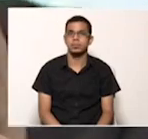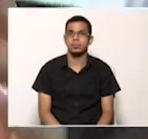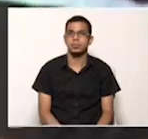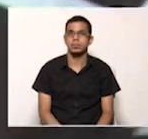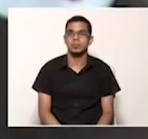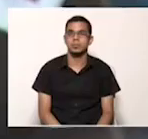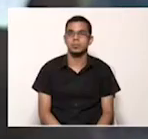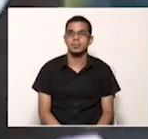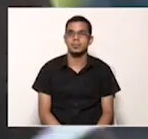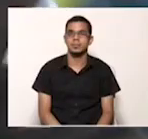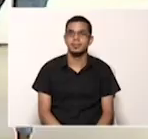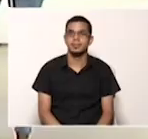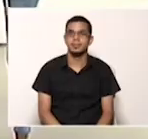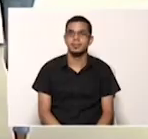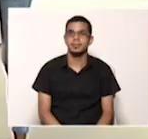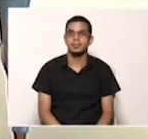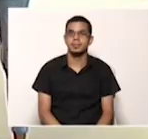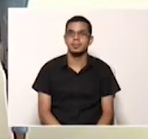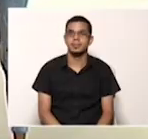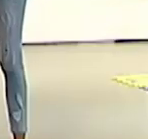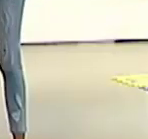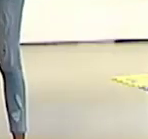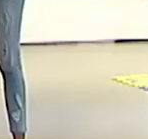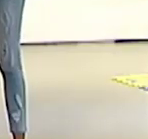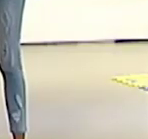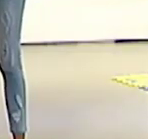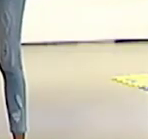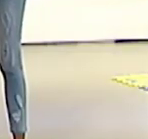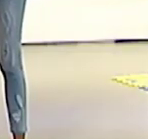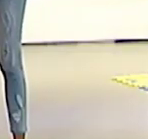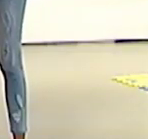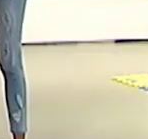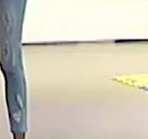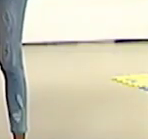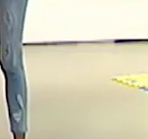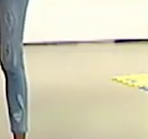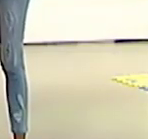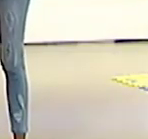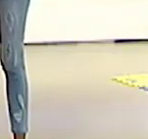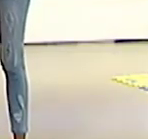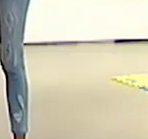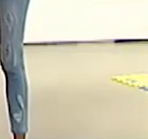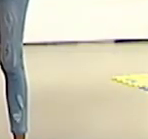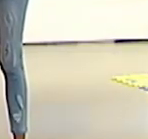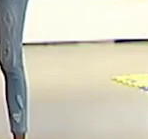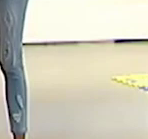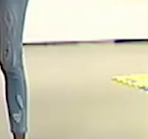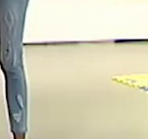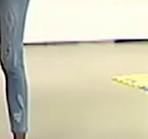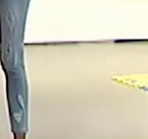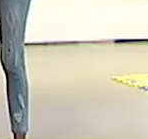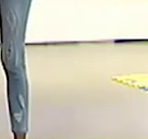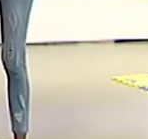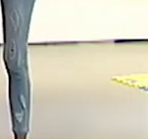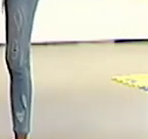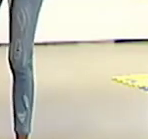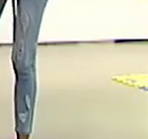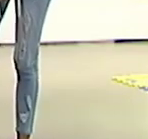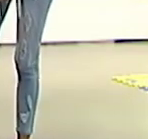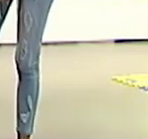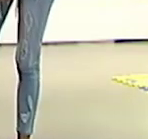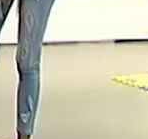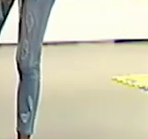Sí se mantiene. Sí, sucede. Con calma, tenemos tiempo, Con paciencia. Ajá. paciencia para que